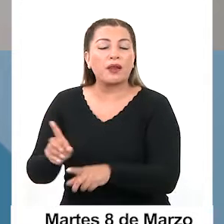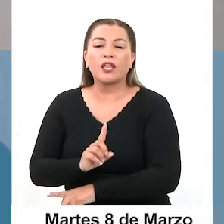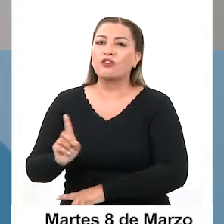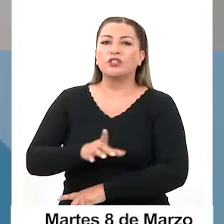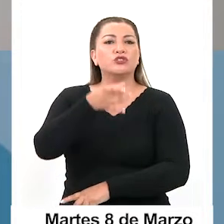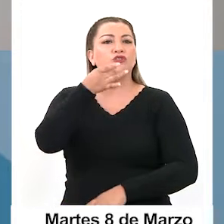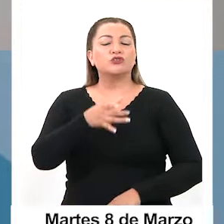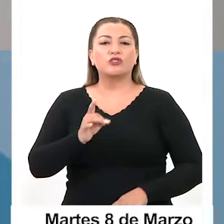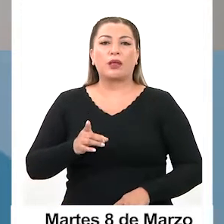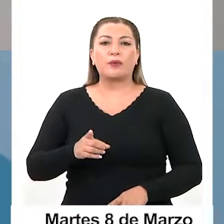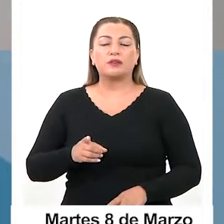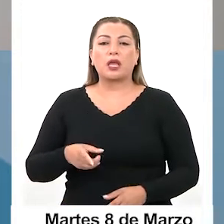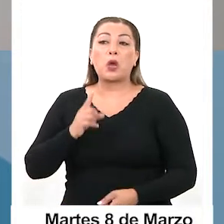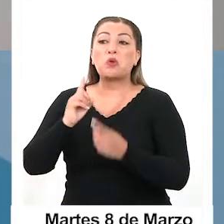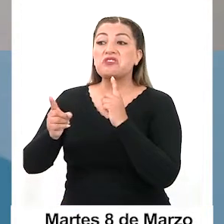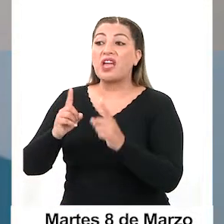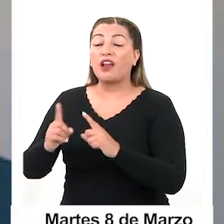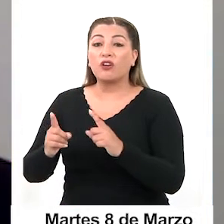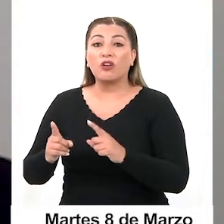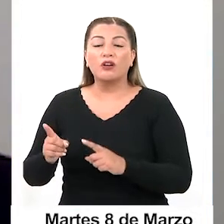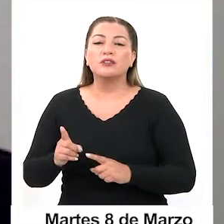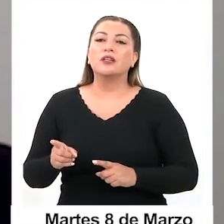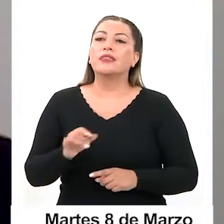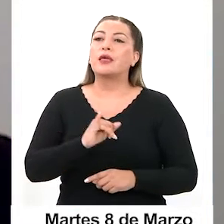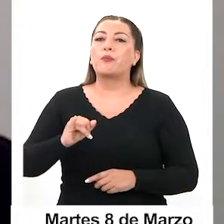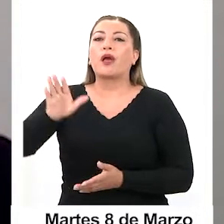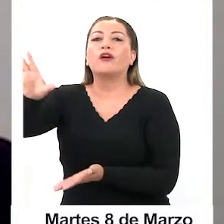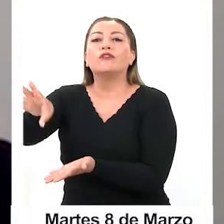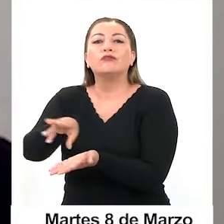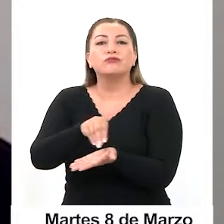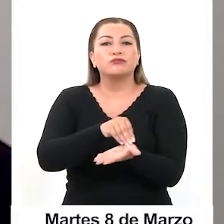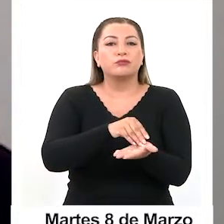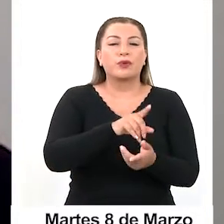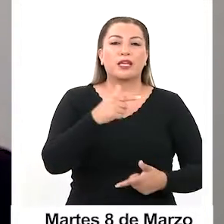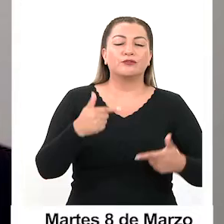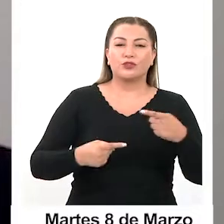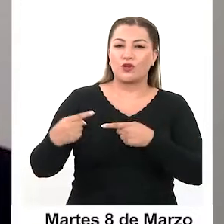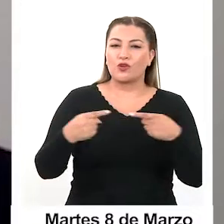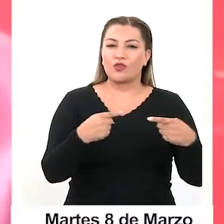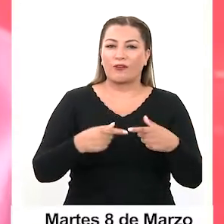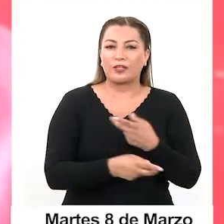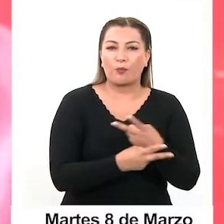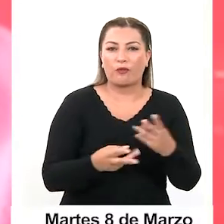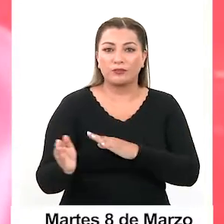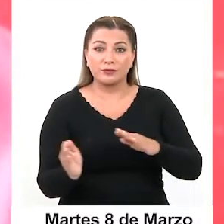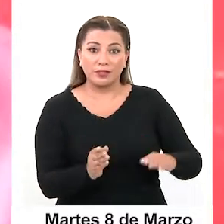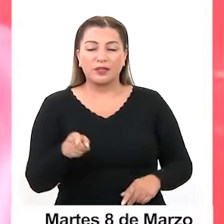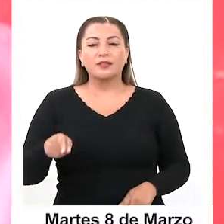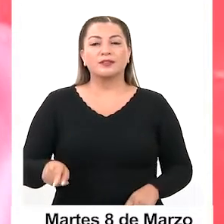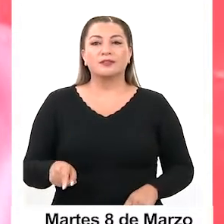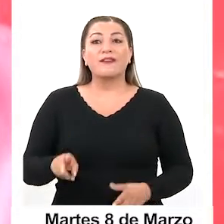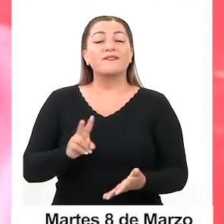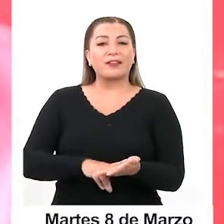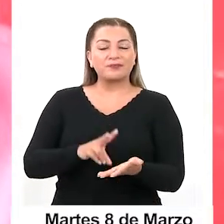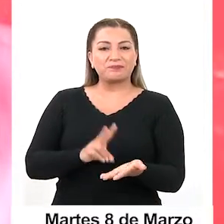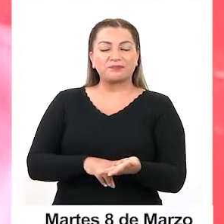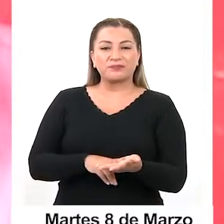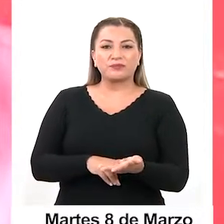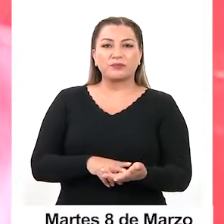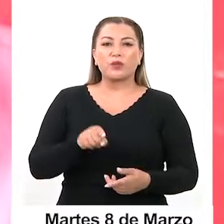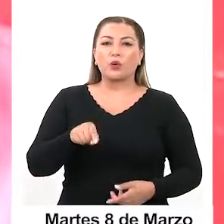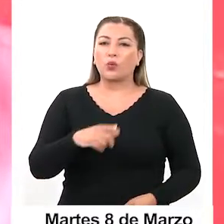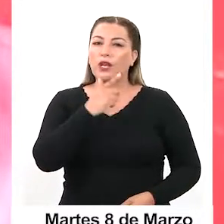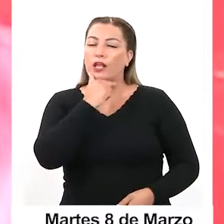sean solo un rico diálogo, sino que podamos analizarlos y llevarlos al debate público. Sí, sin duda, Valentina, que una